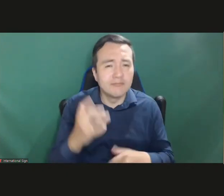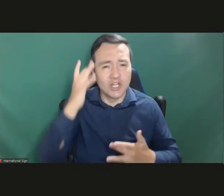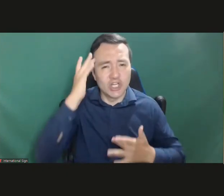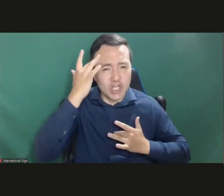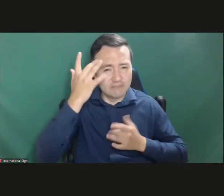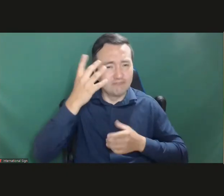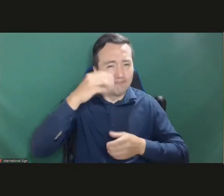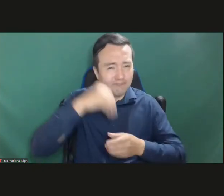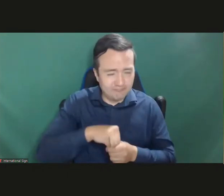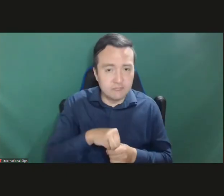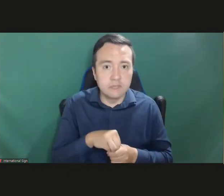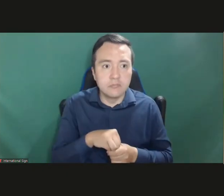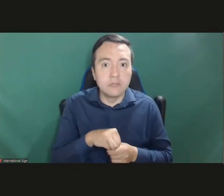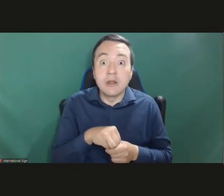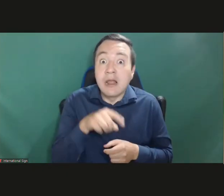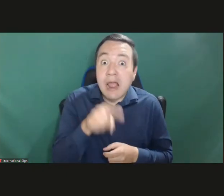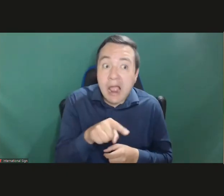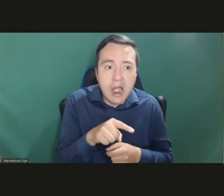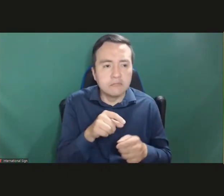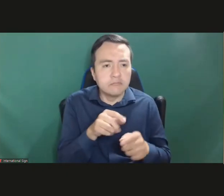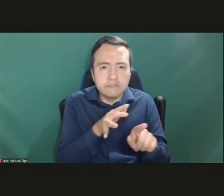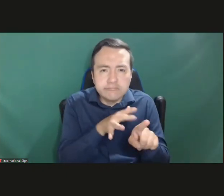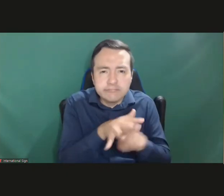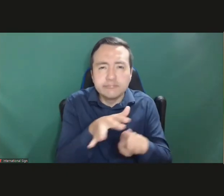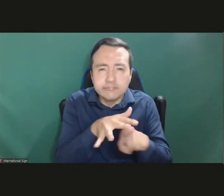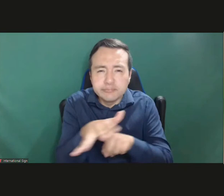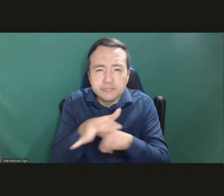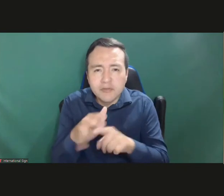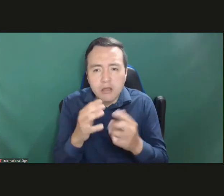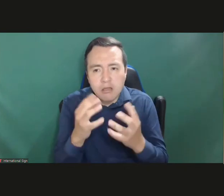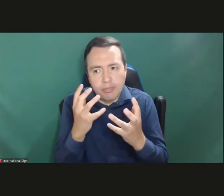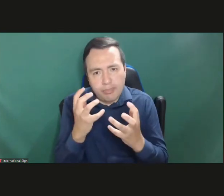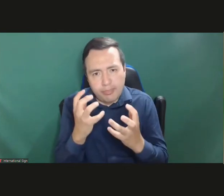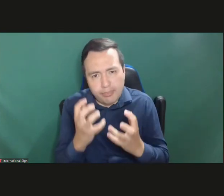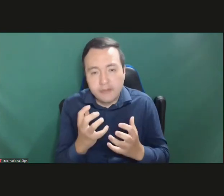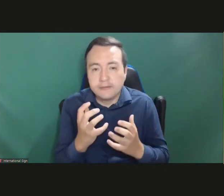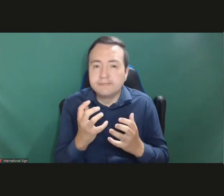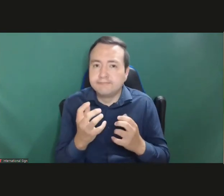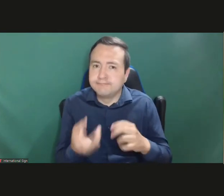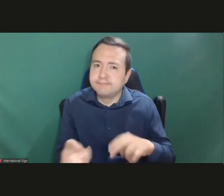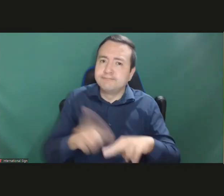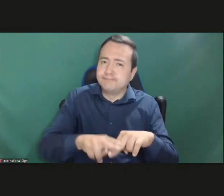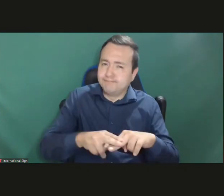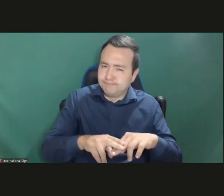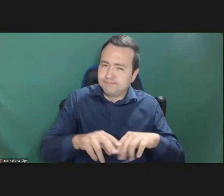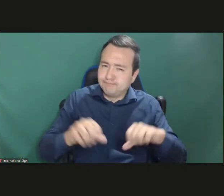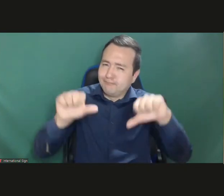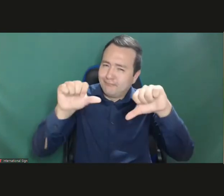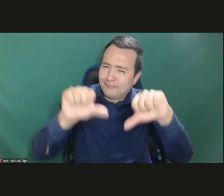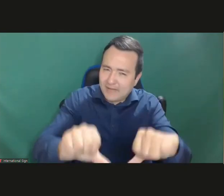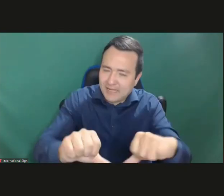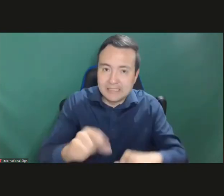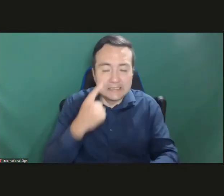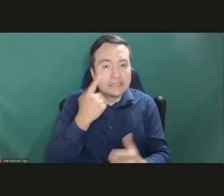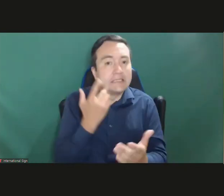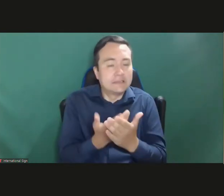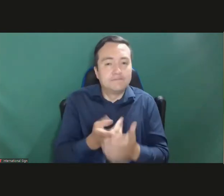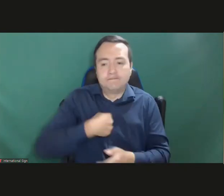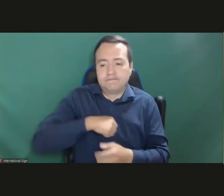se han resentido de la pandemia y hay un grupo de servicios de apoyo que tenemos que ofrecerles al trato al seguir